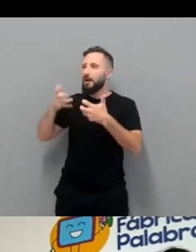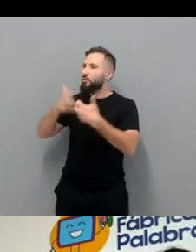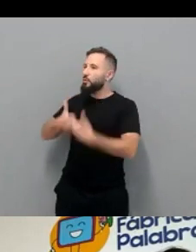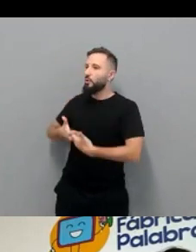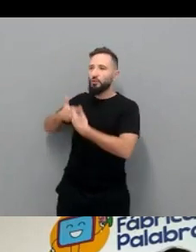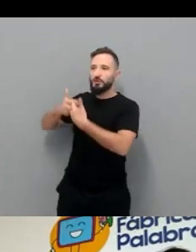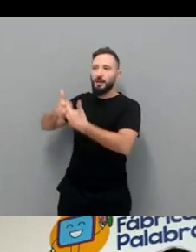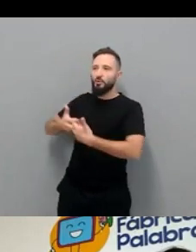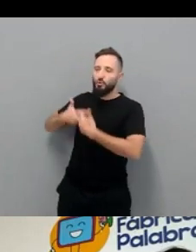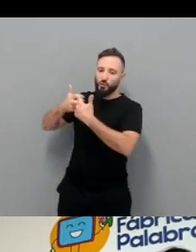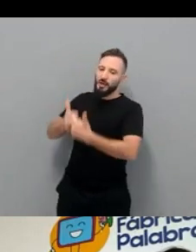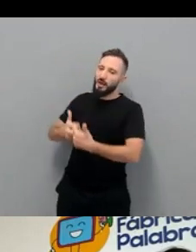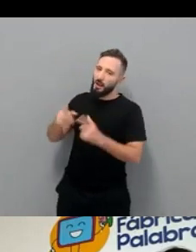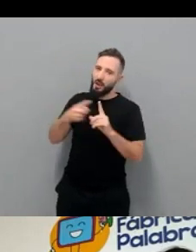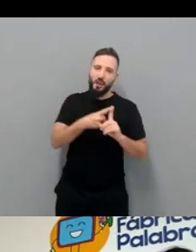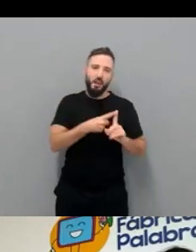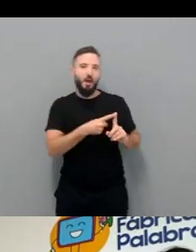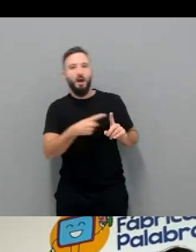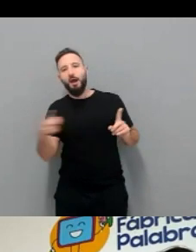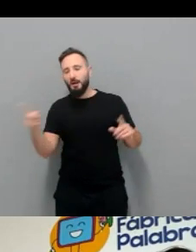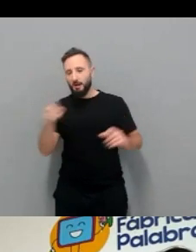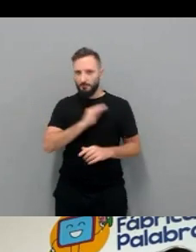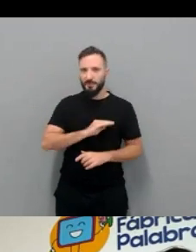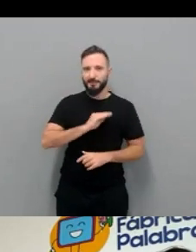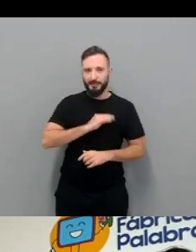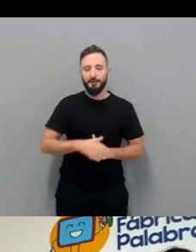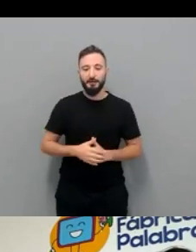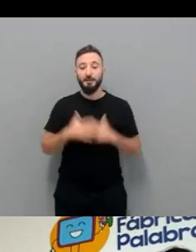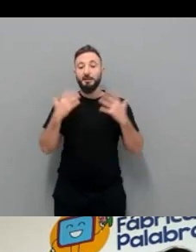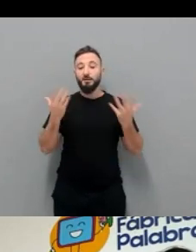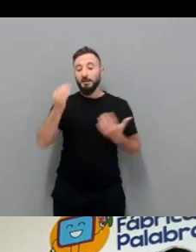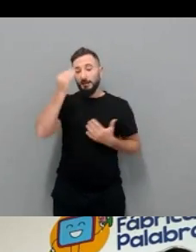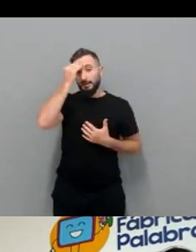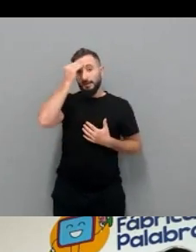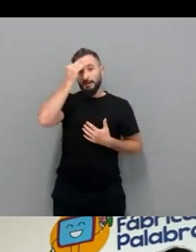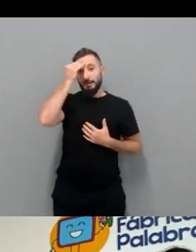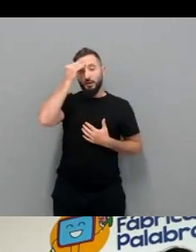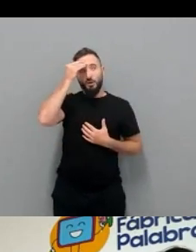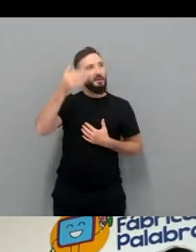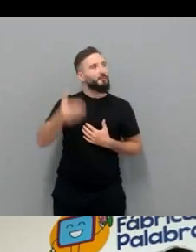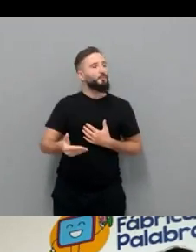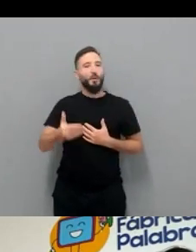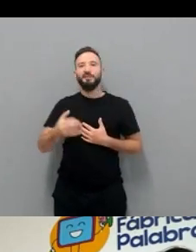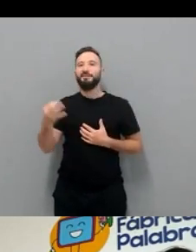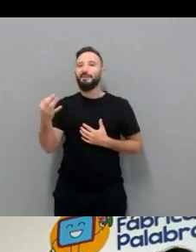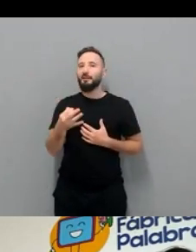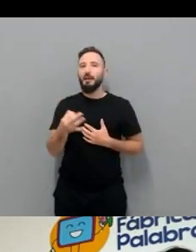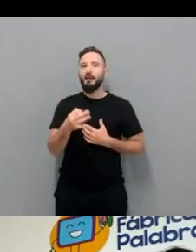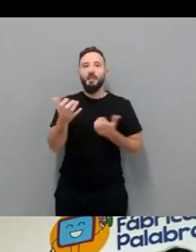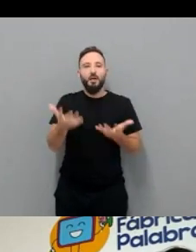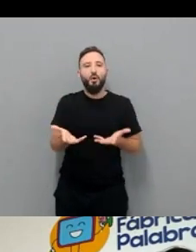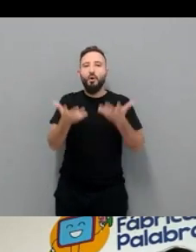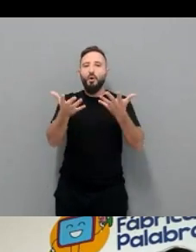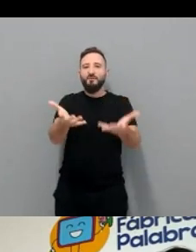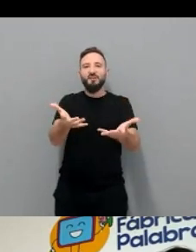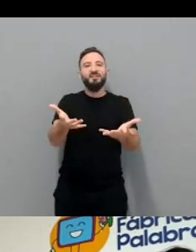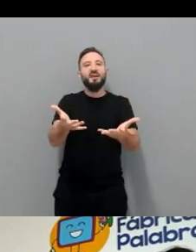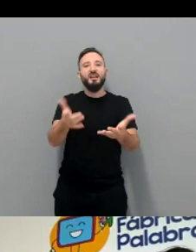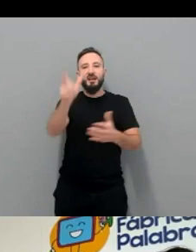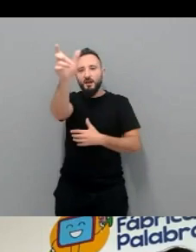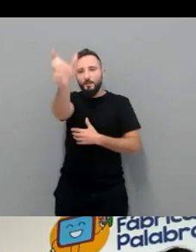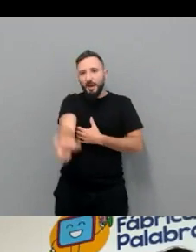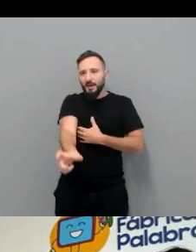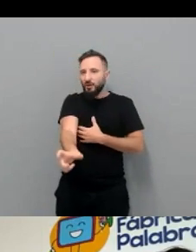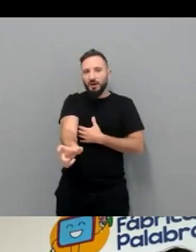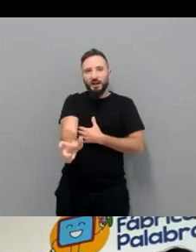larga en este camino. Así que creo que lo importante es eso, darle la importancia a la persona,